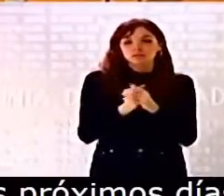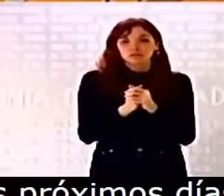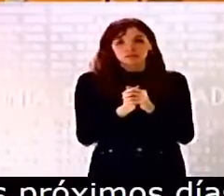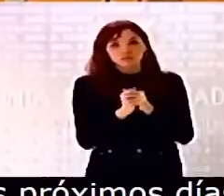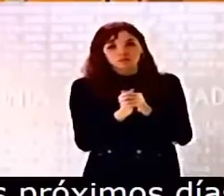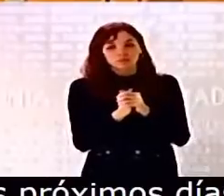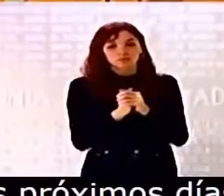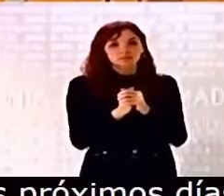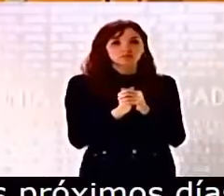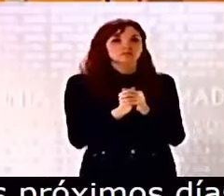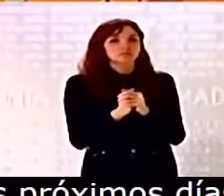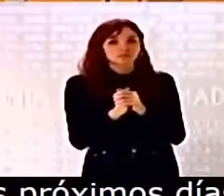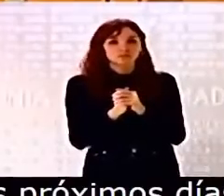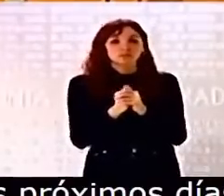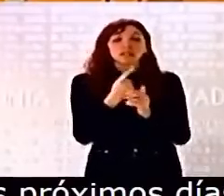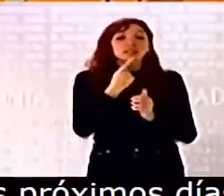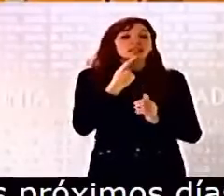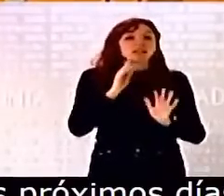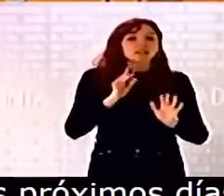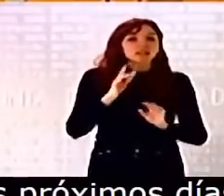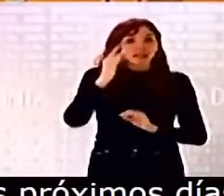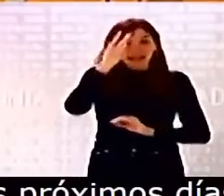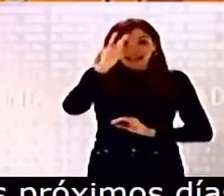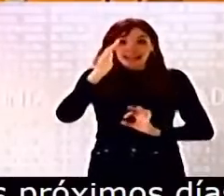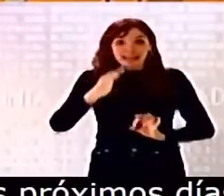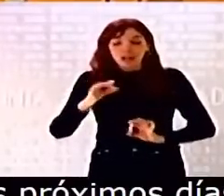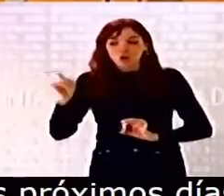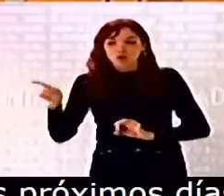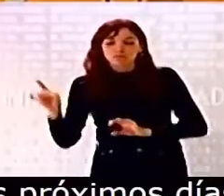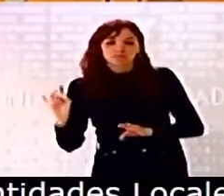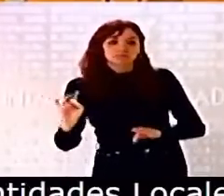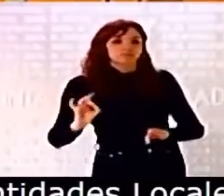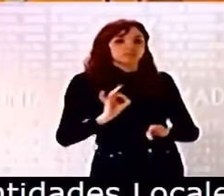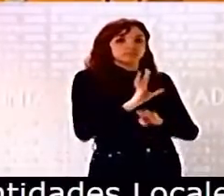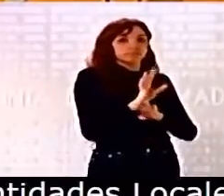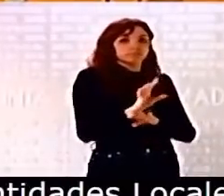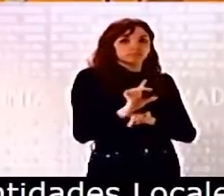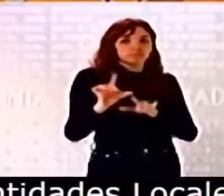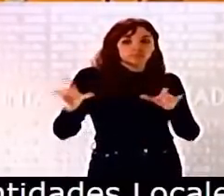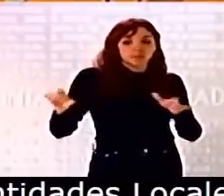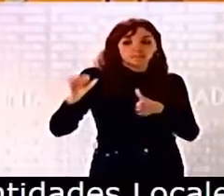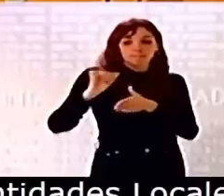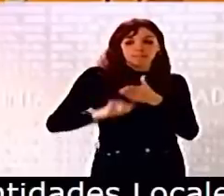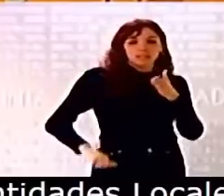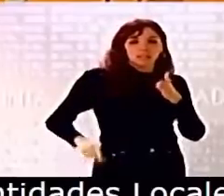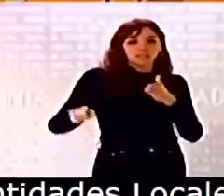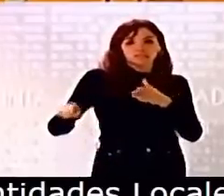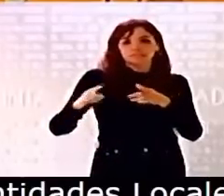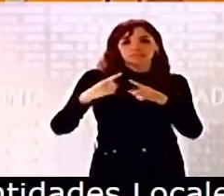Creo que le remitía una carta pidiendo que el cierre perimetral se hiciera de